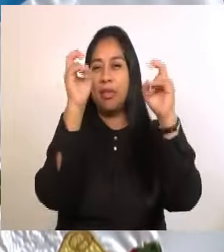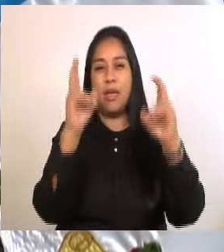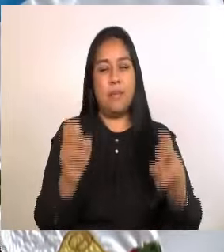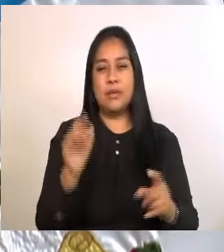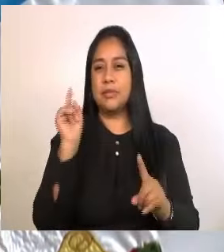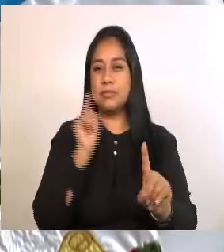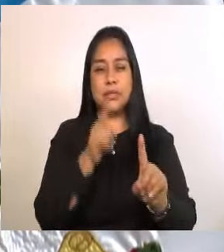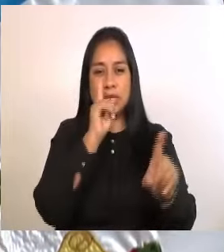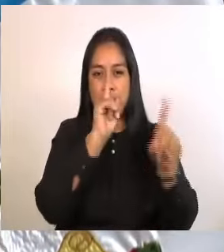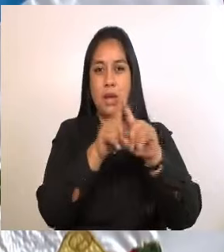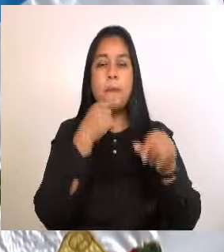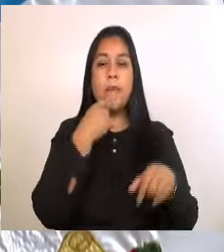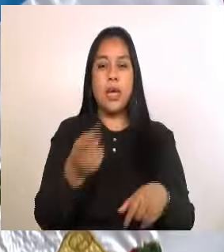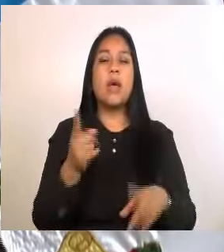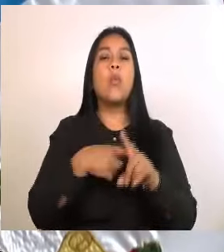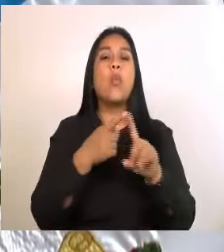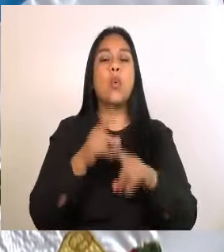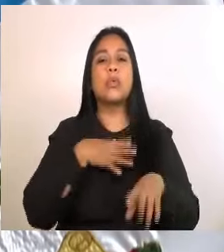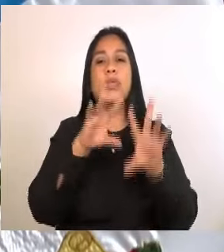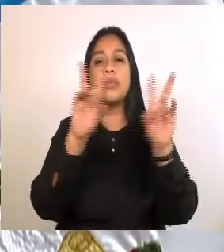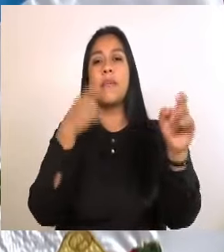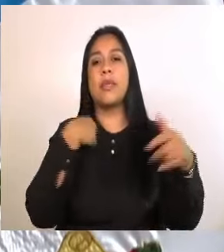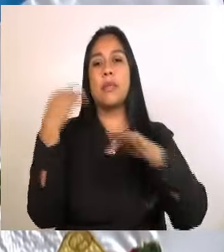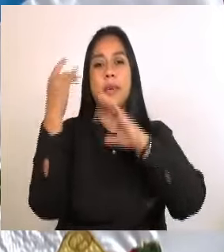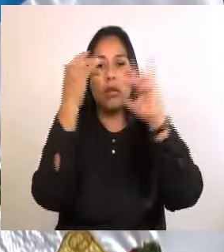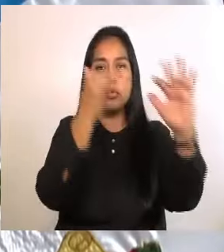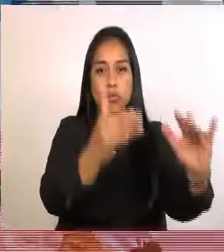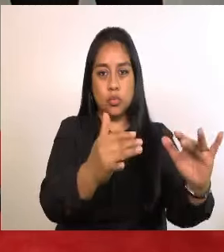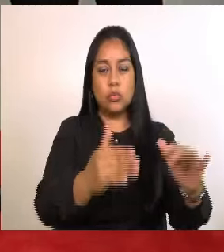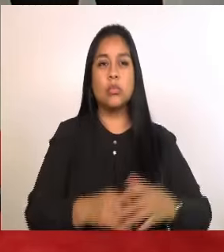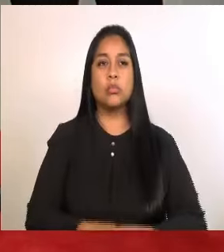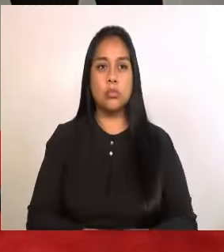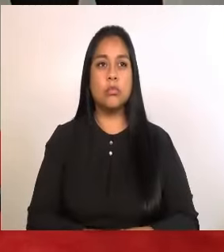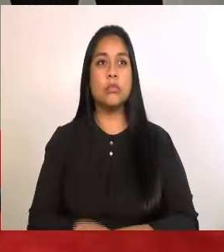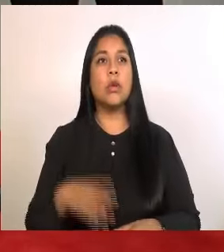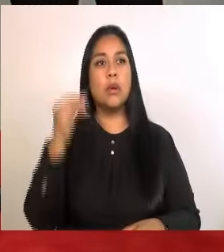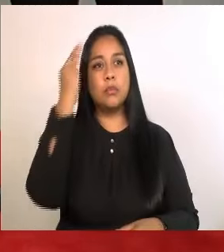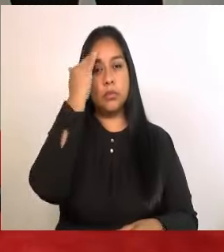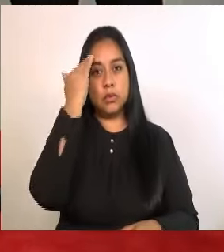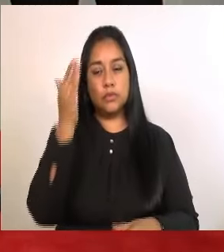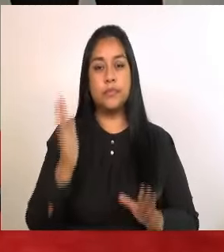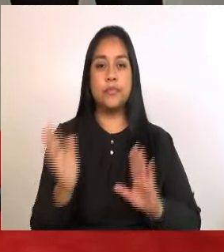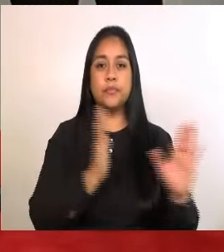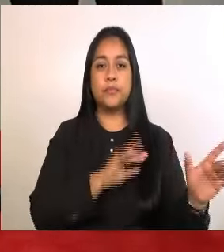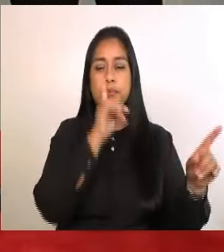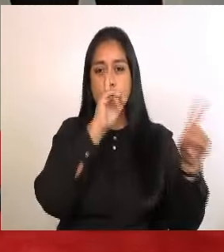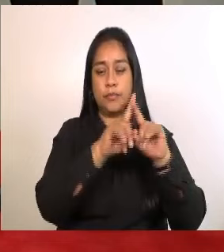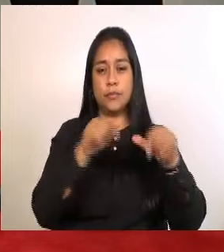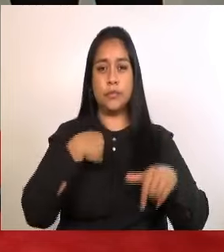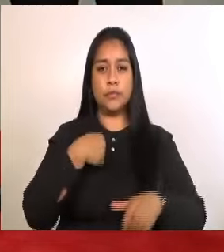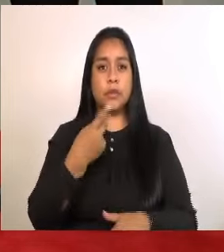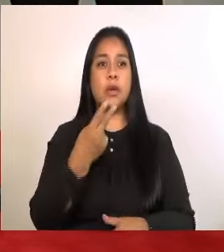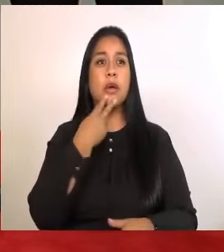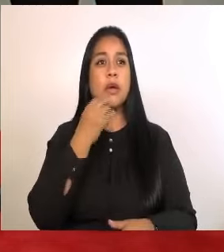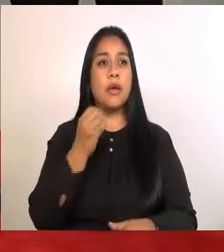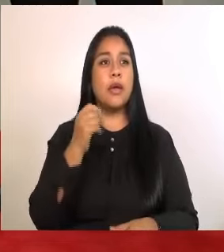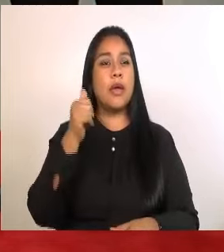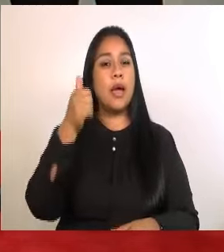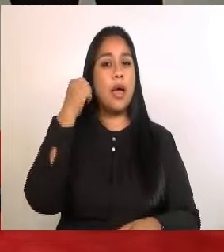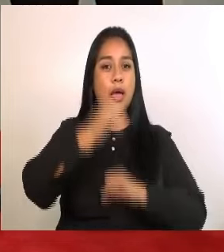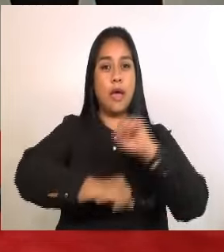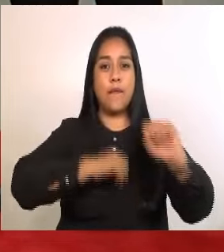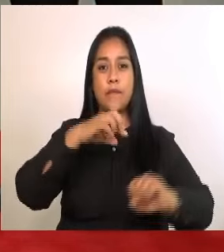especialmente en cuanto a la gestión de migración. Muchas gracias. Continuamos con Henry Morales de la agencia